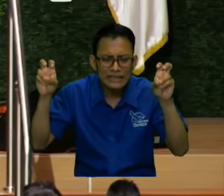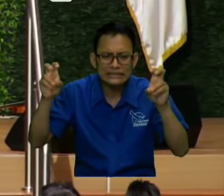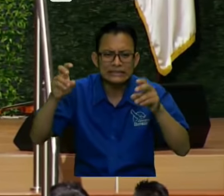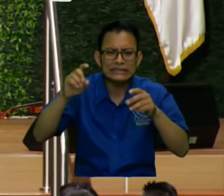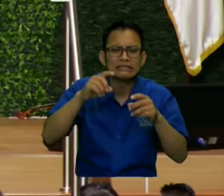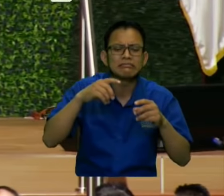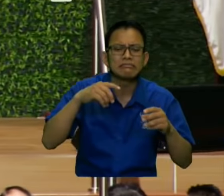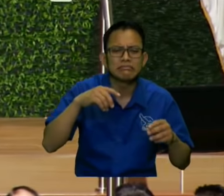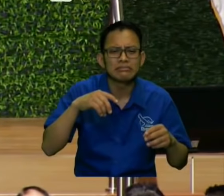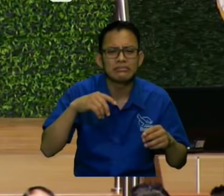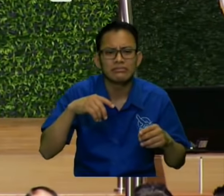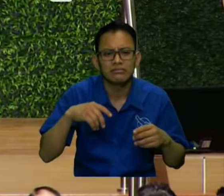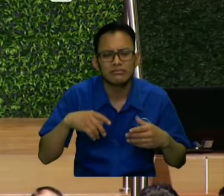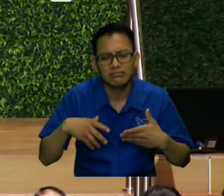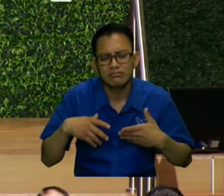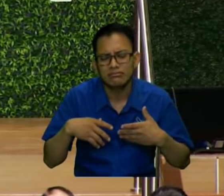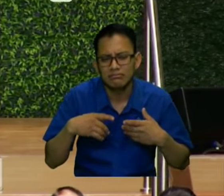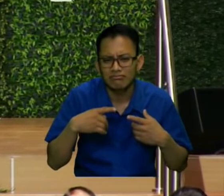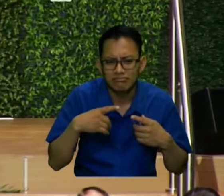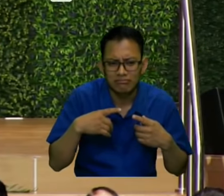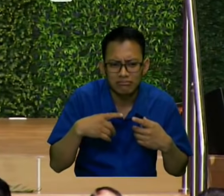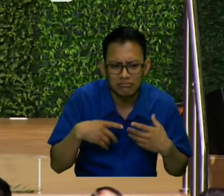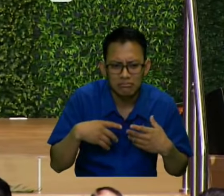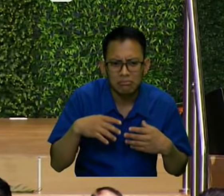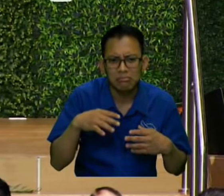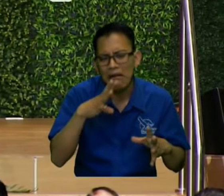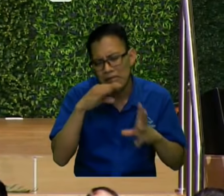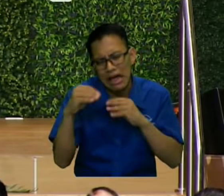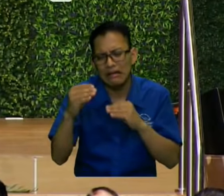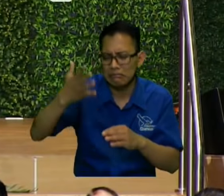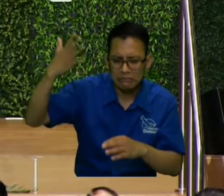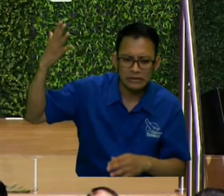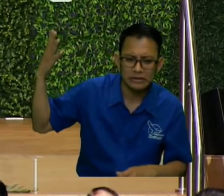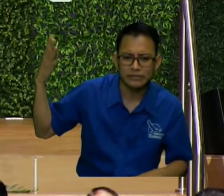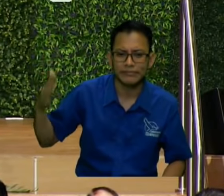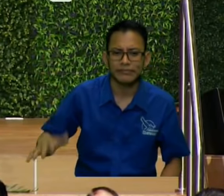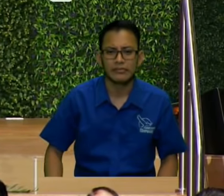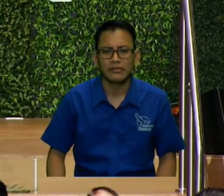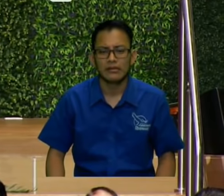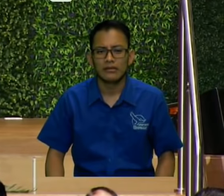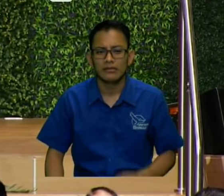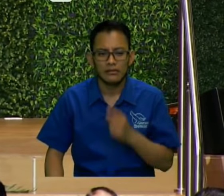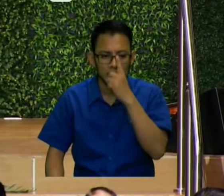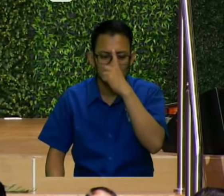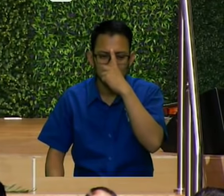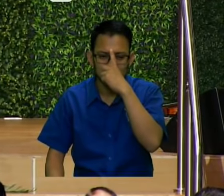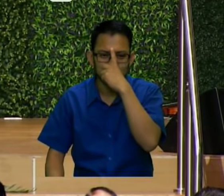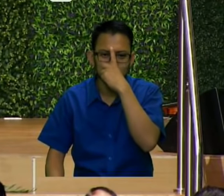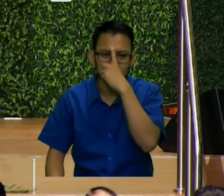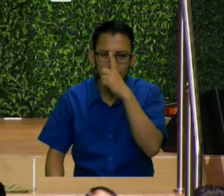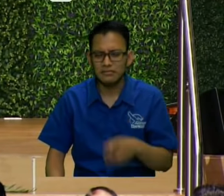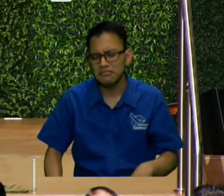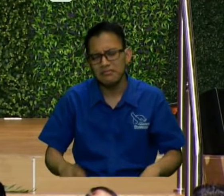de ellas que le quisiera hablar así rápidamente, y como vamos a tener bastante tiempo, ¿verdad? De aquí al retiro, creo